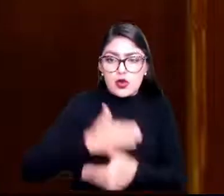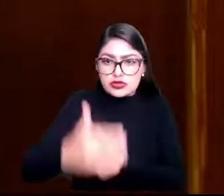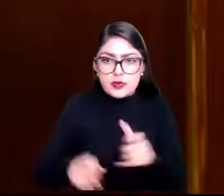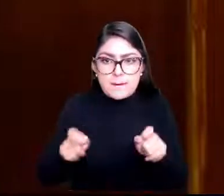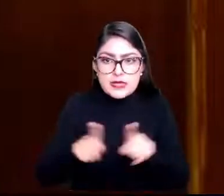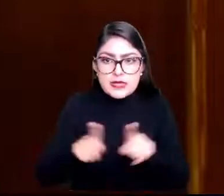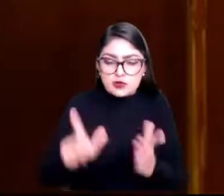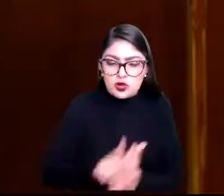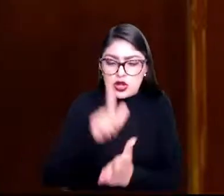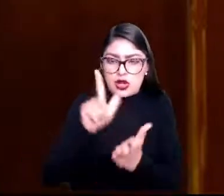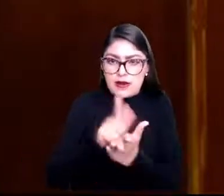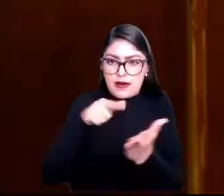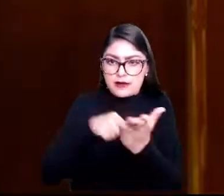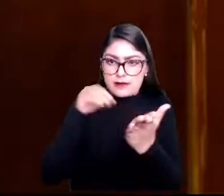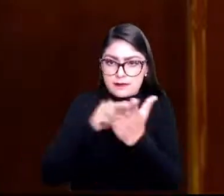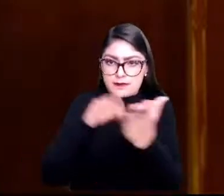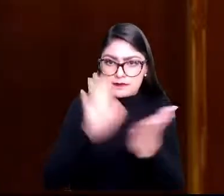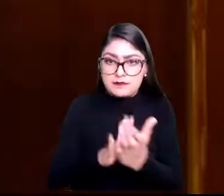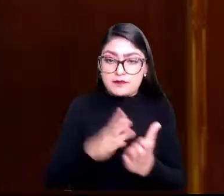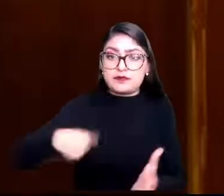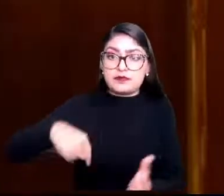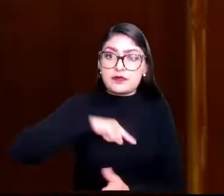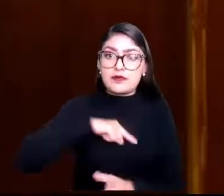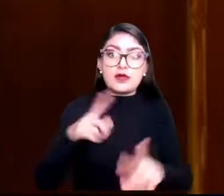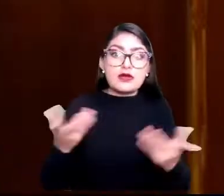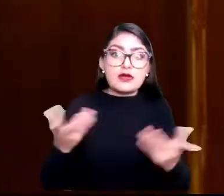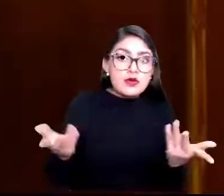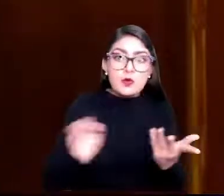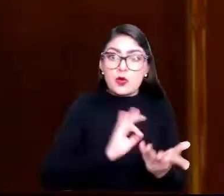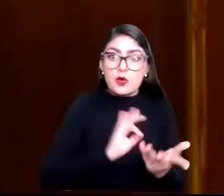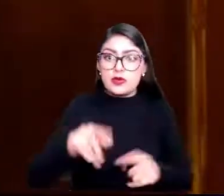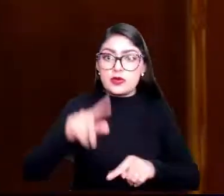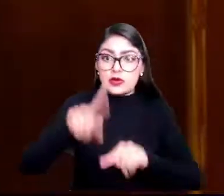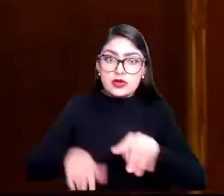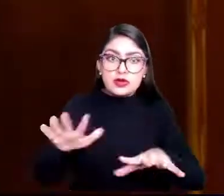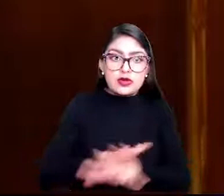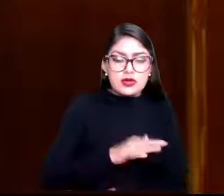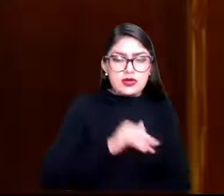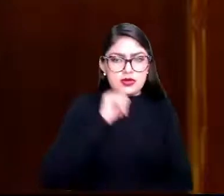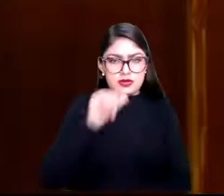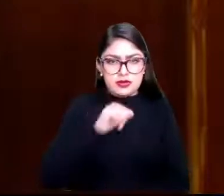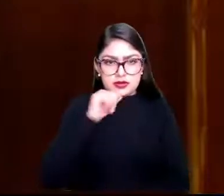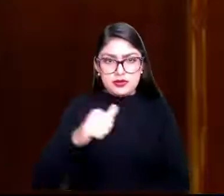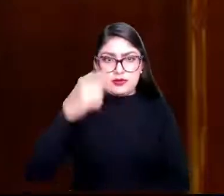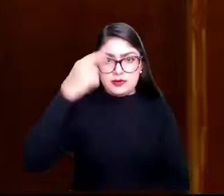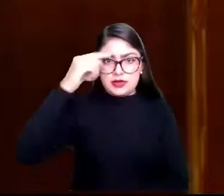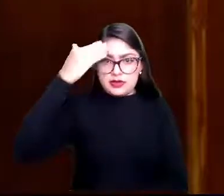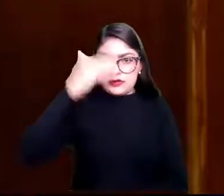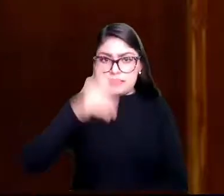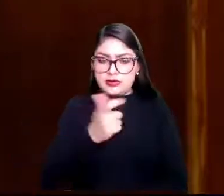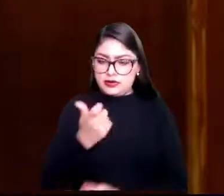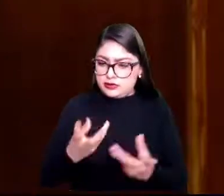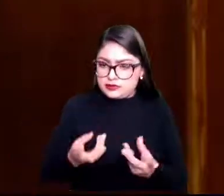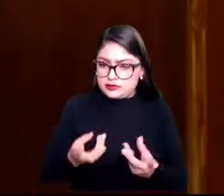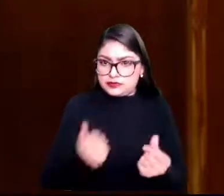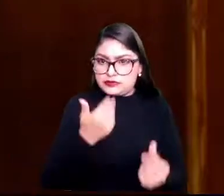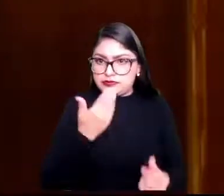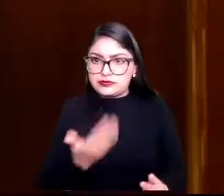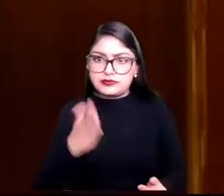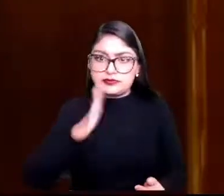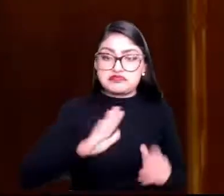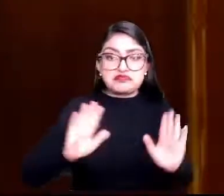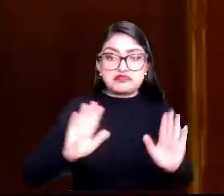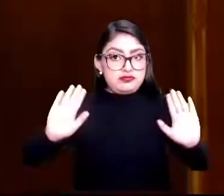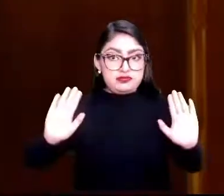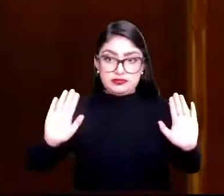somos quien hoy, en este momento, para saber si se gastó bien o mal ese recurso. Ese recurso lo dice muy claramente la ley de